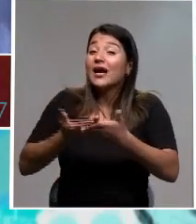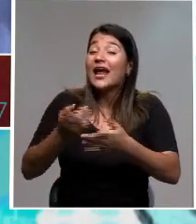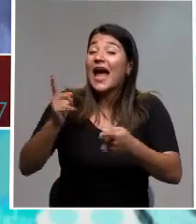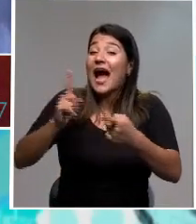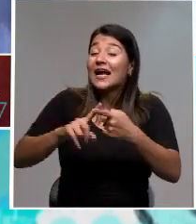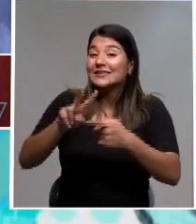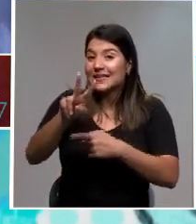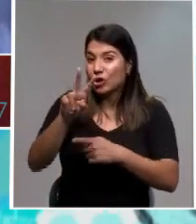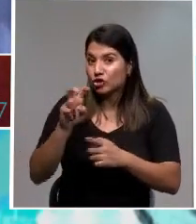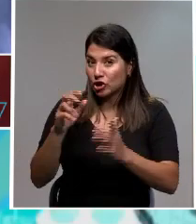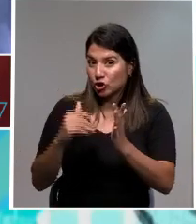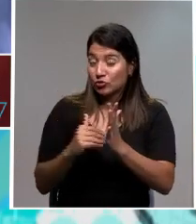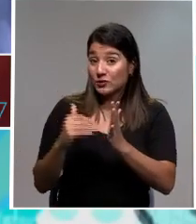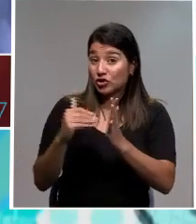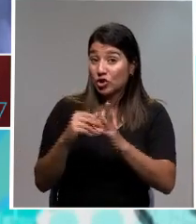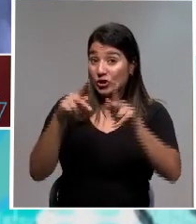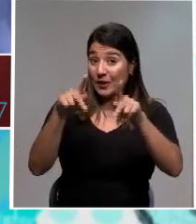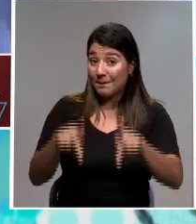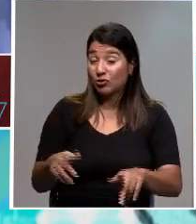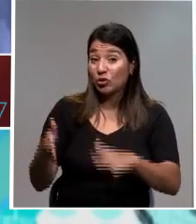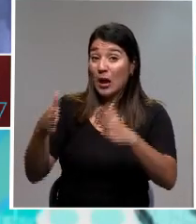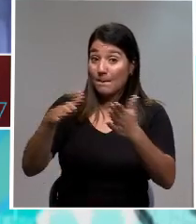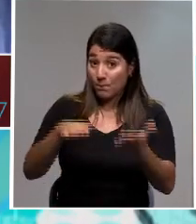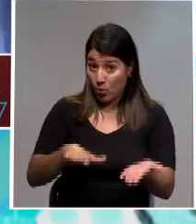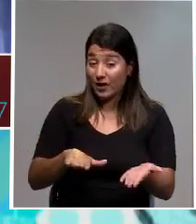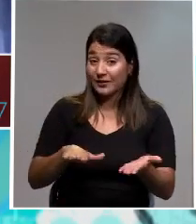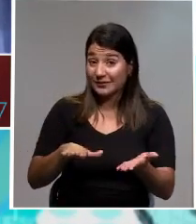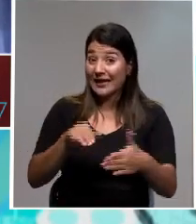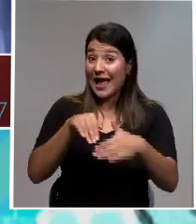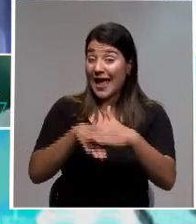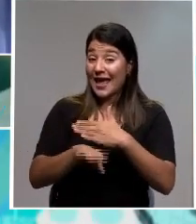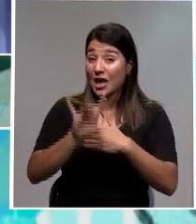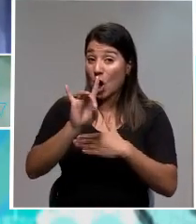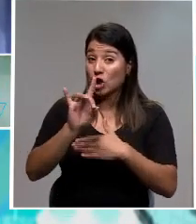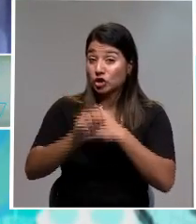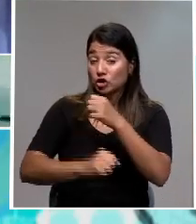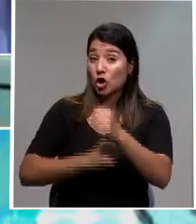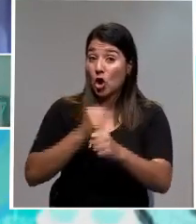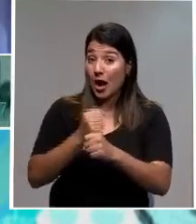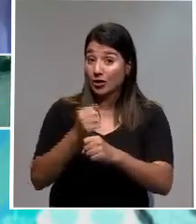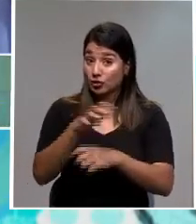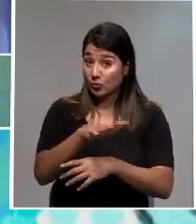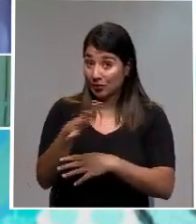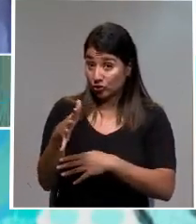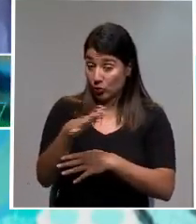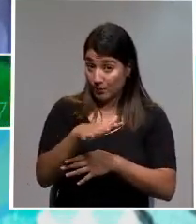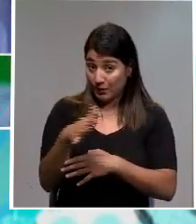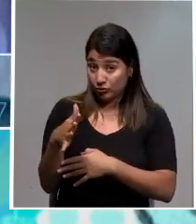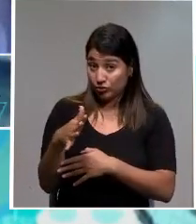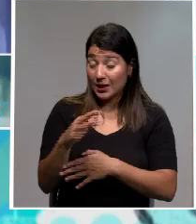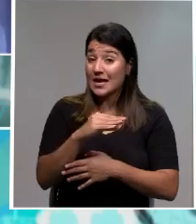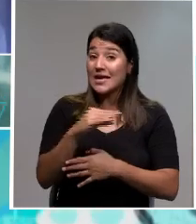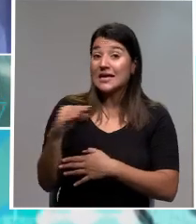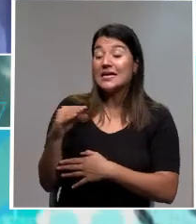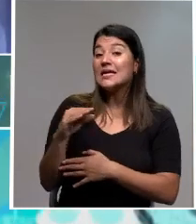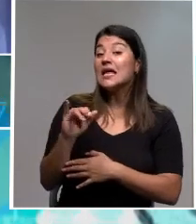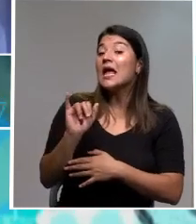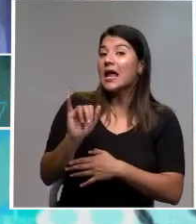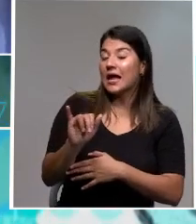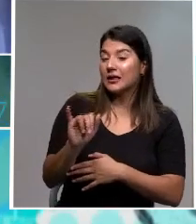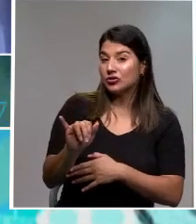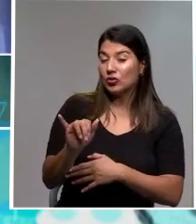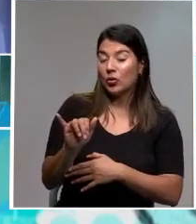200 millones de muertes en un periodo de 8 años aproximadamente. Y eso pudo haber